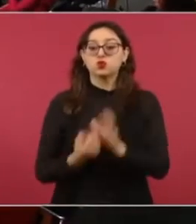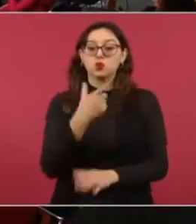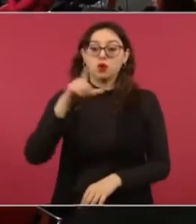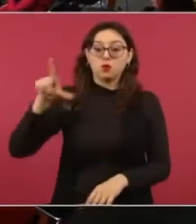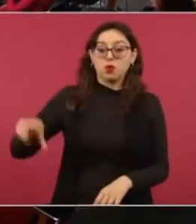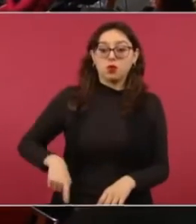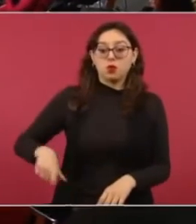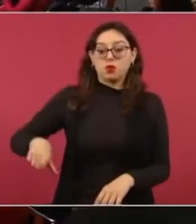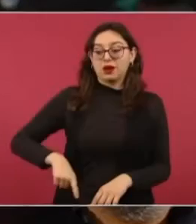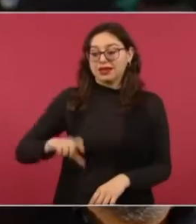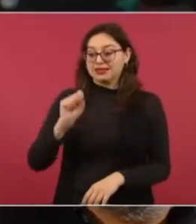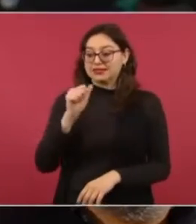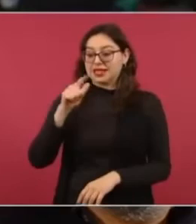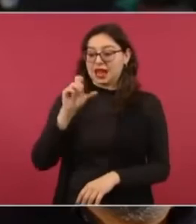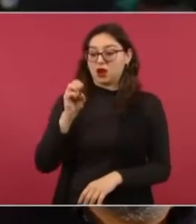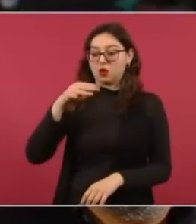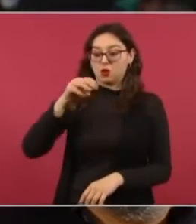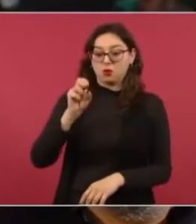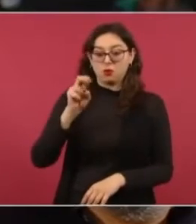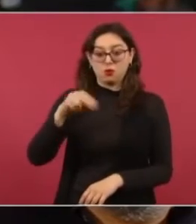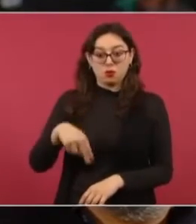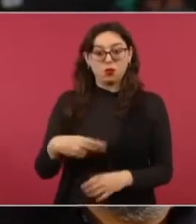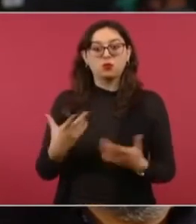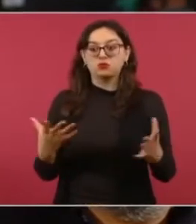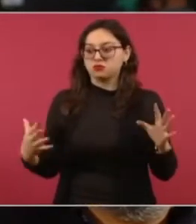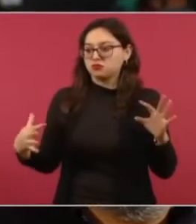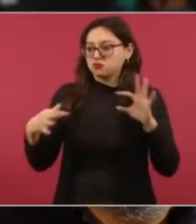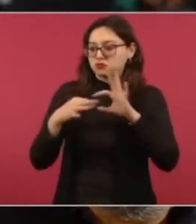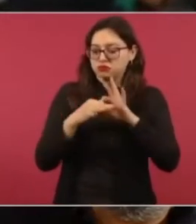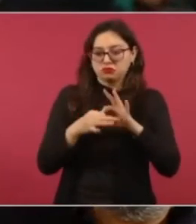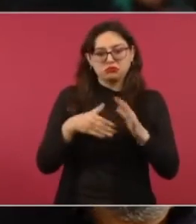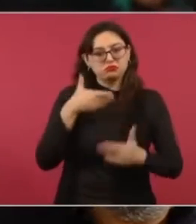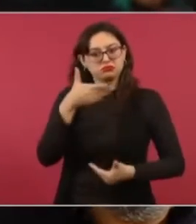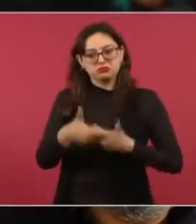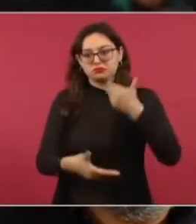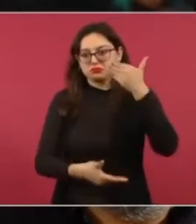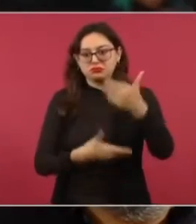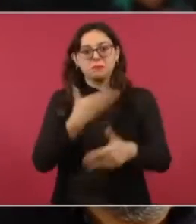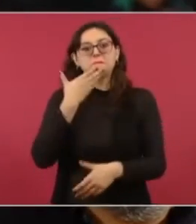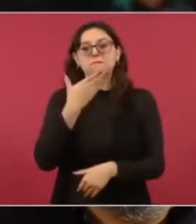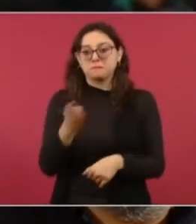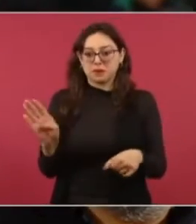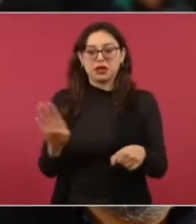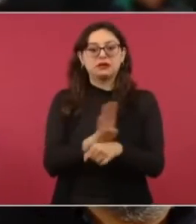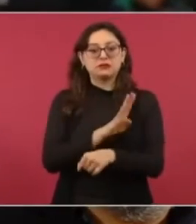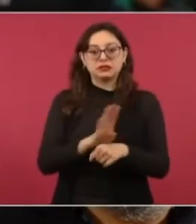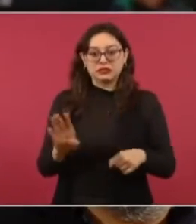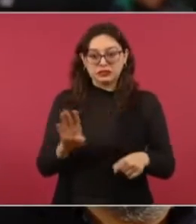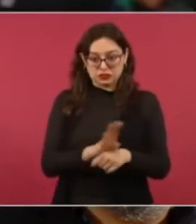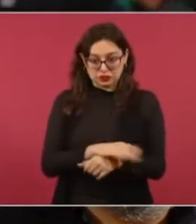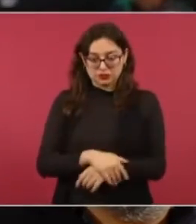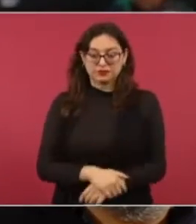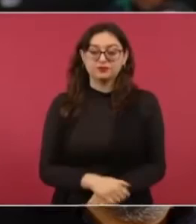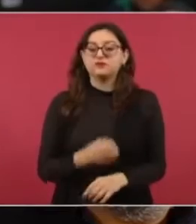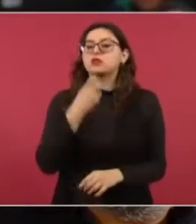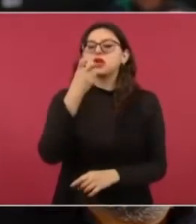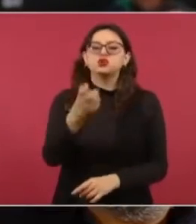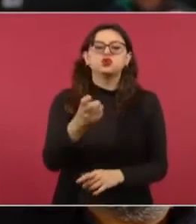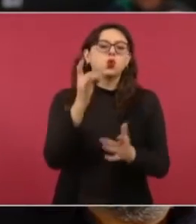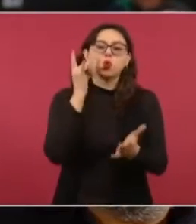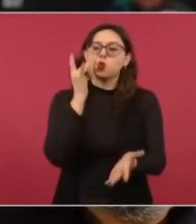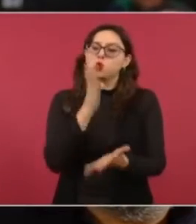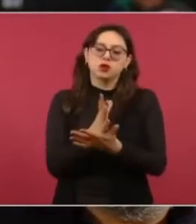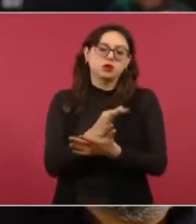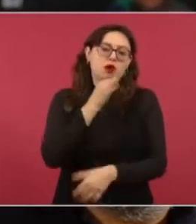ahora es presidente de la CONAGO, y sin lugar a dudas eso traerá beneficios. Ahora, punto y aparte, esto únicamente lo manifiesto, lo digo por